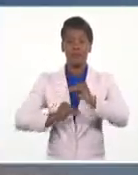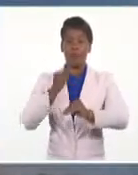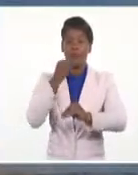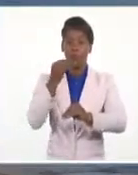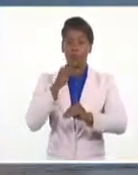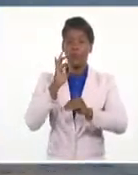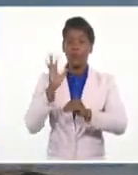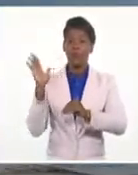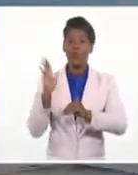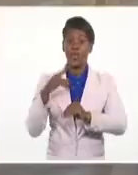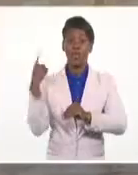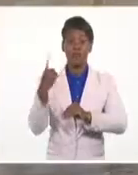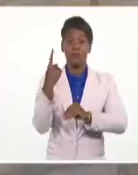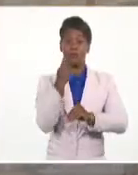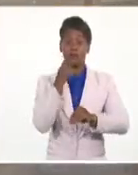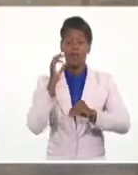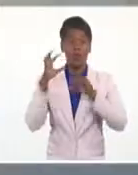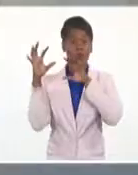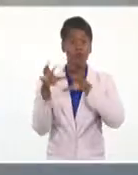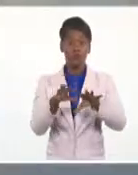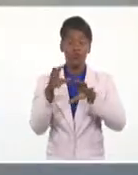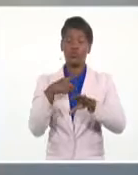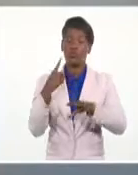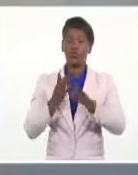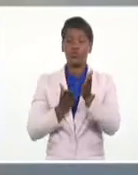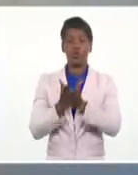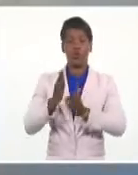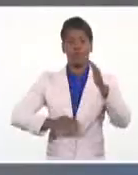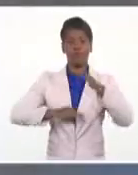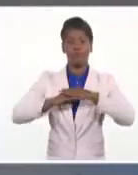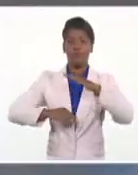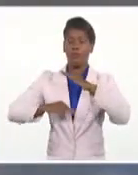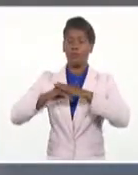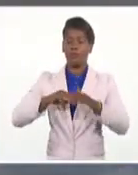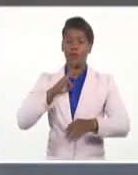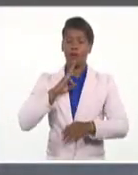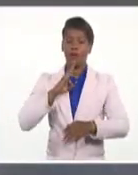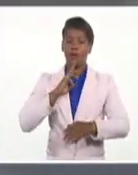y ciclónica. Bernardo Espinosa, Sistema Informativo de la Televisión.